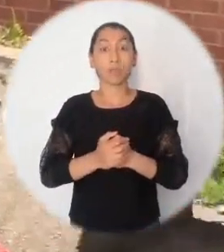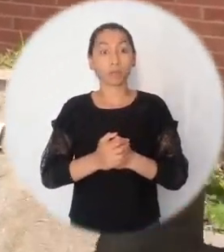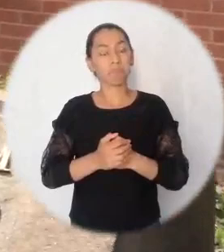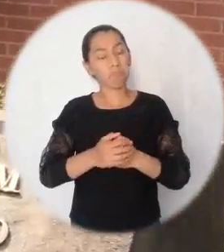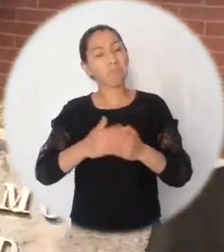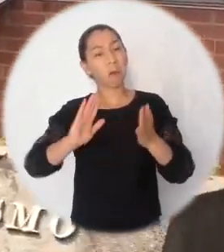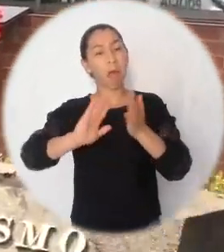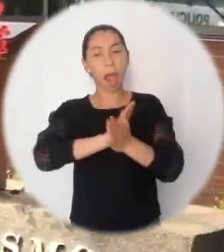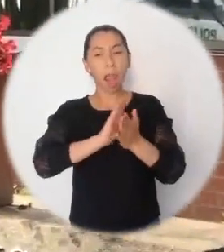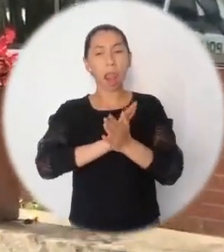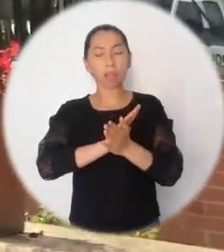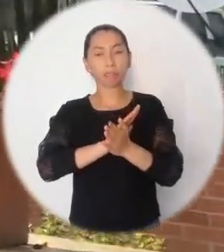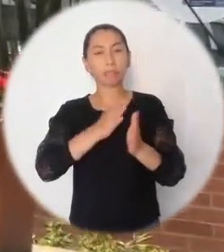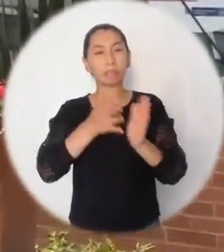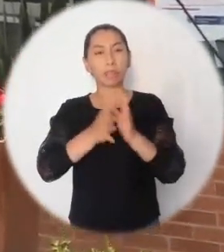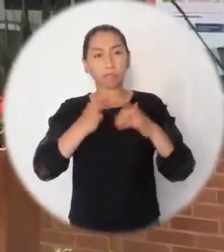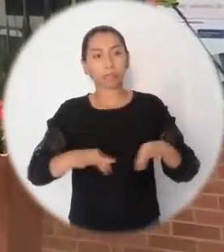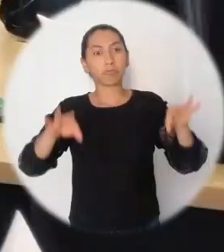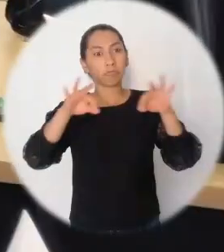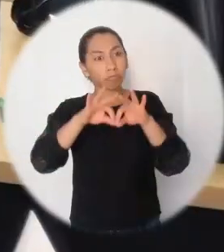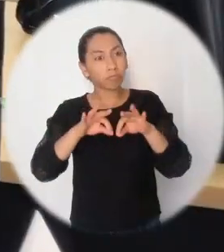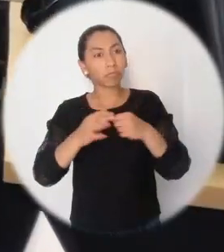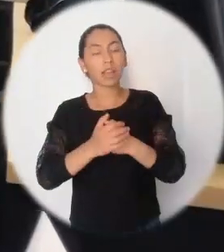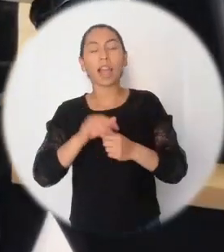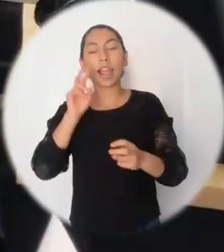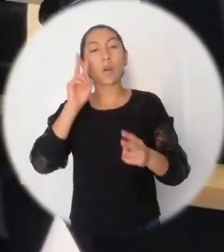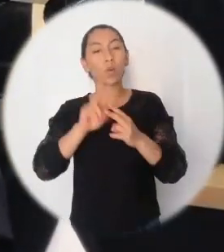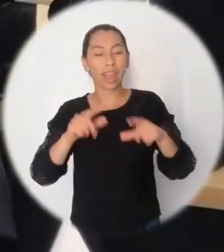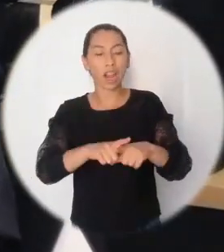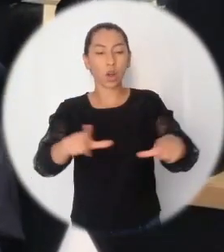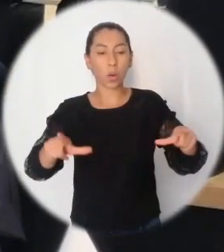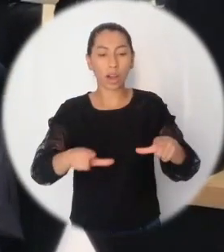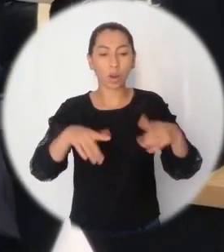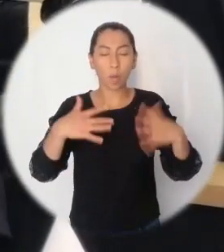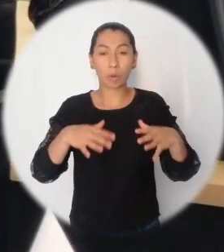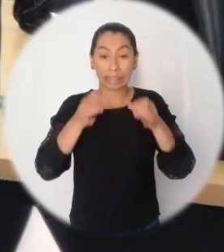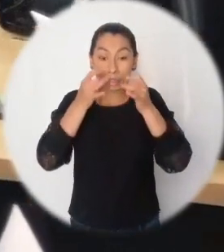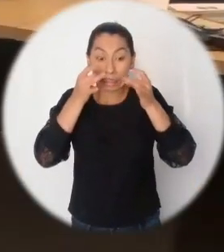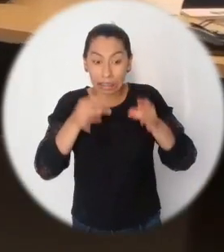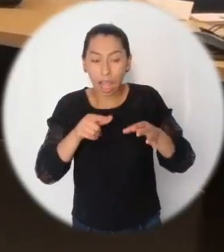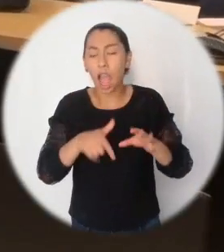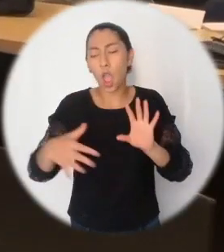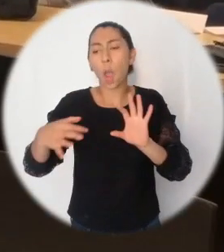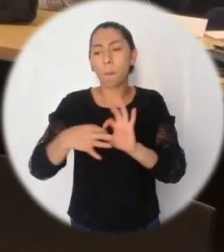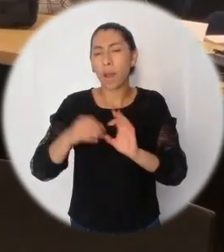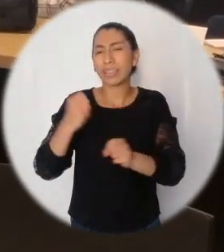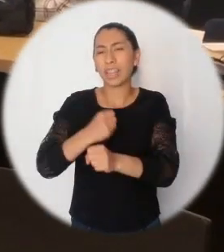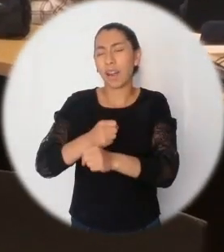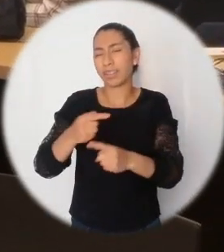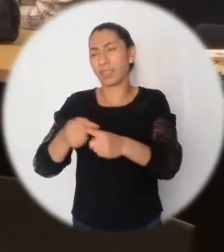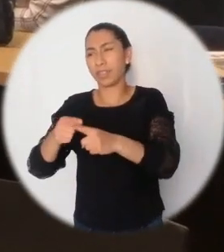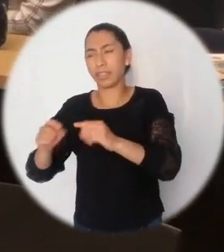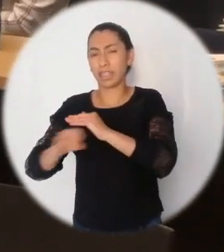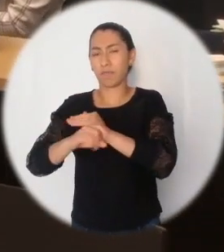Ramón Rodríguez, recibió información clave con mira a la creación de una sala de crisis con la que la unidad podrá trabajar de forma articulada